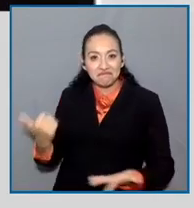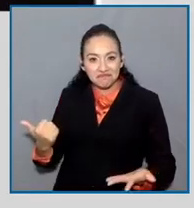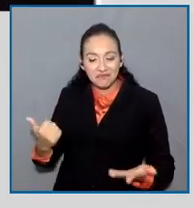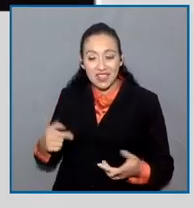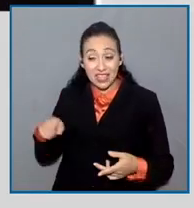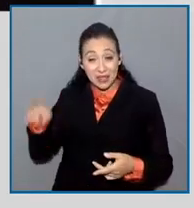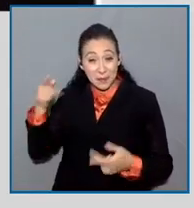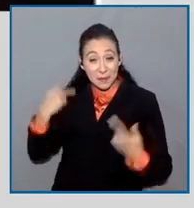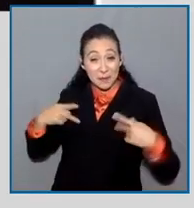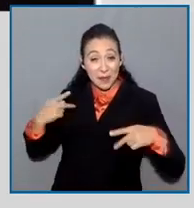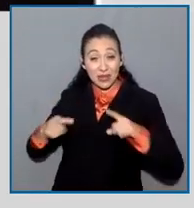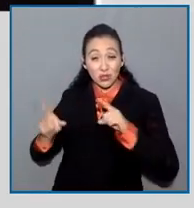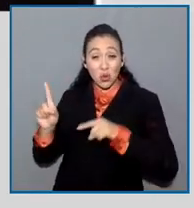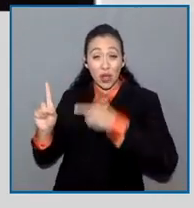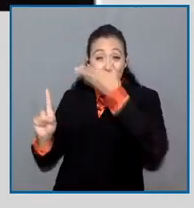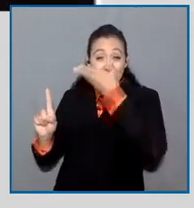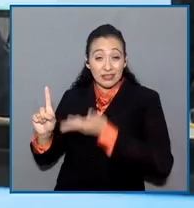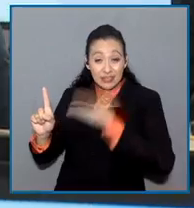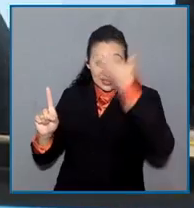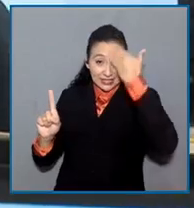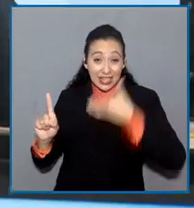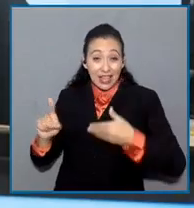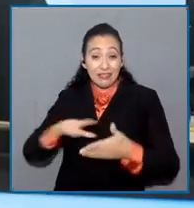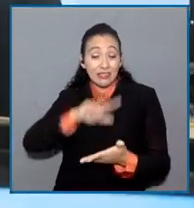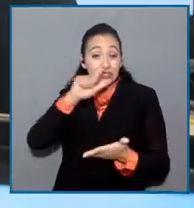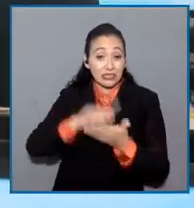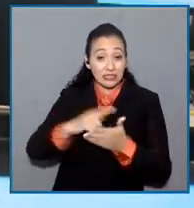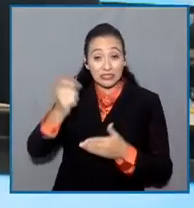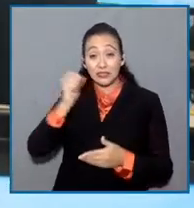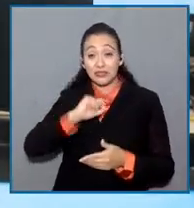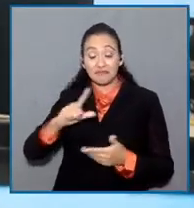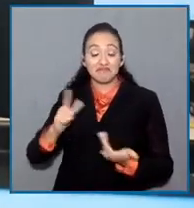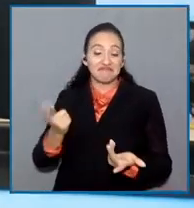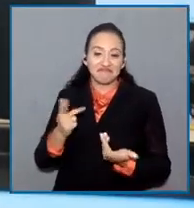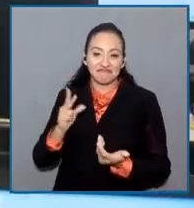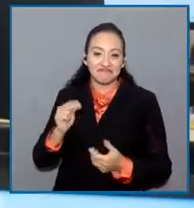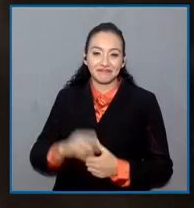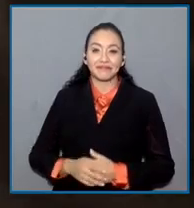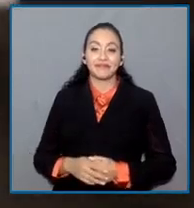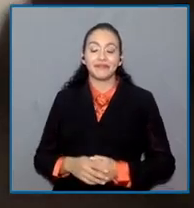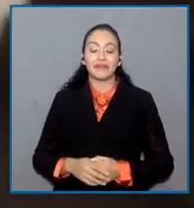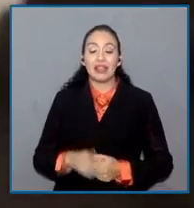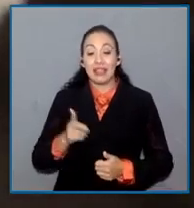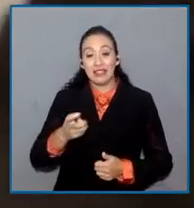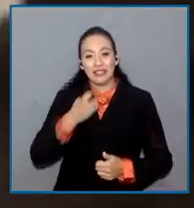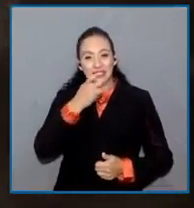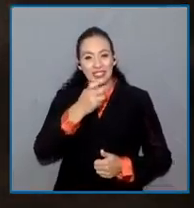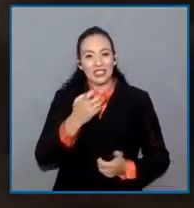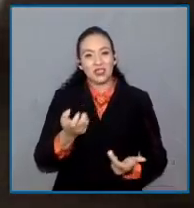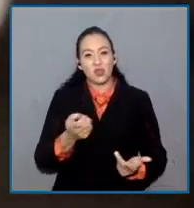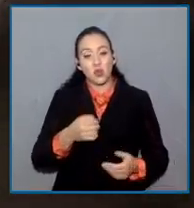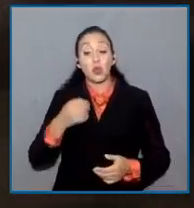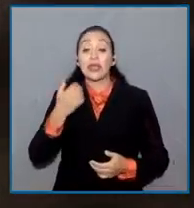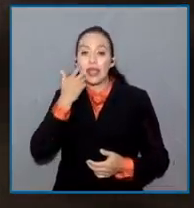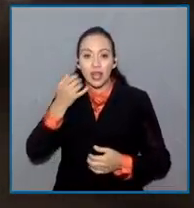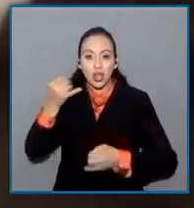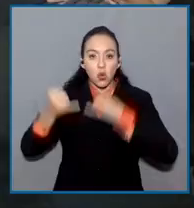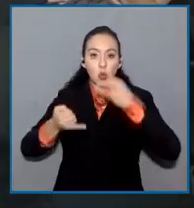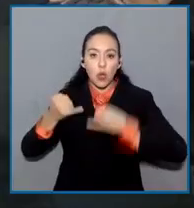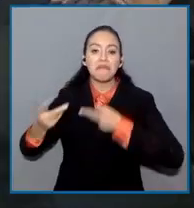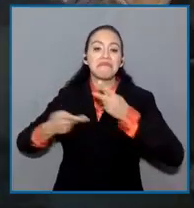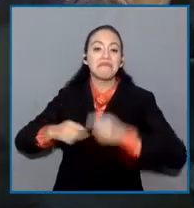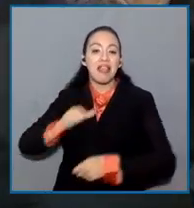avance, por el contrario, es una regresión. Calificaron como un error eliminar la carrera judicial, puesto que la formación para